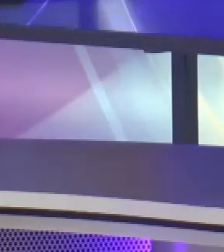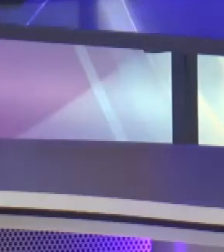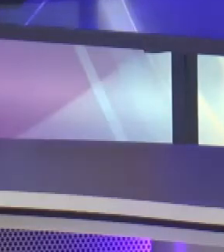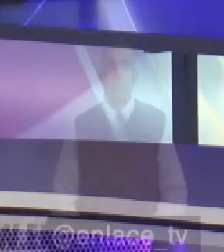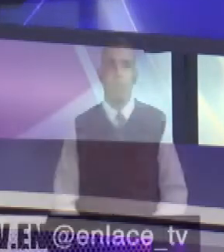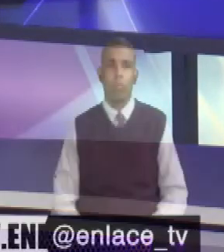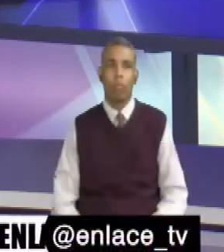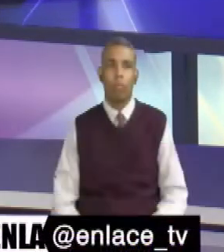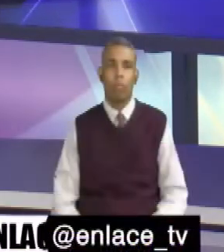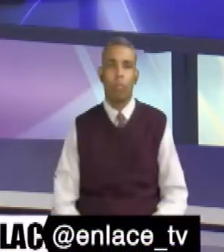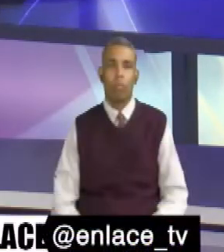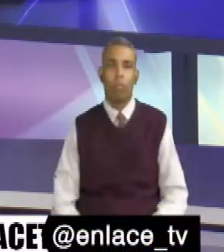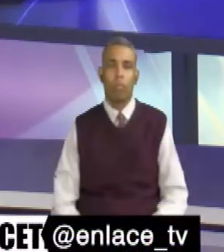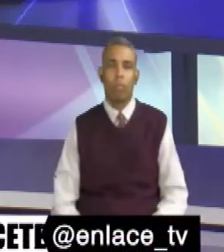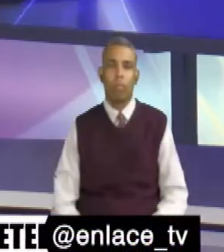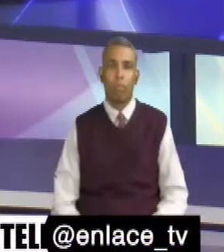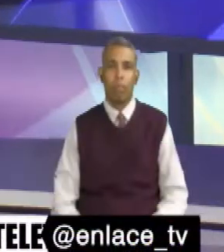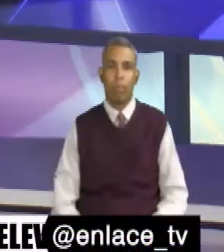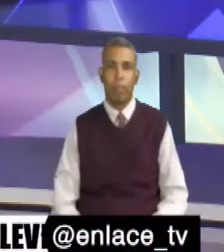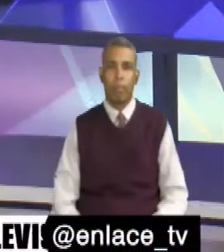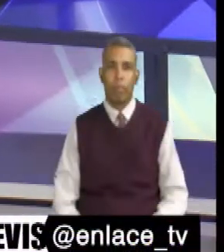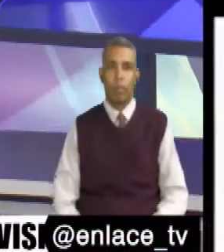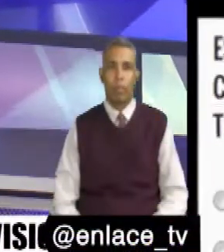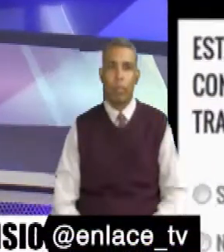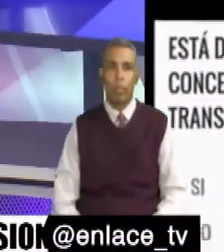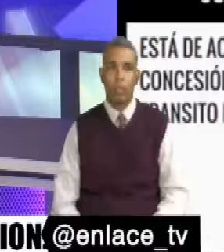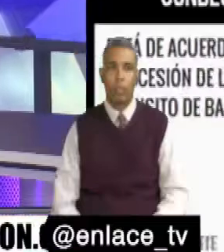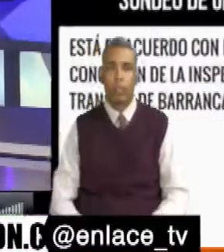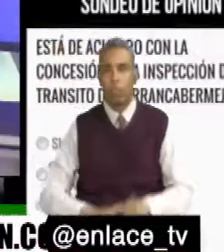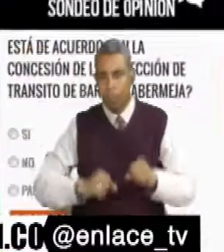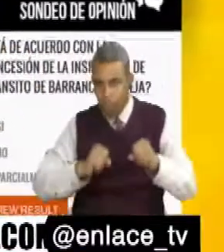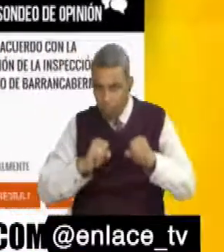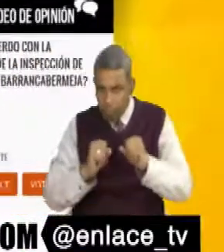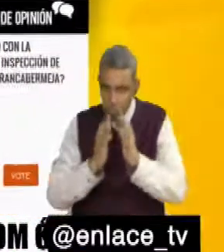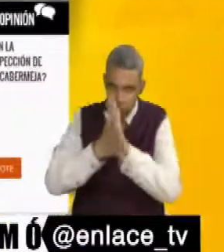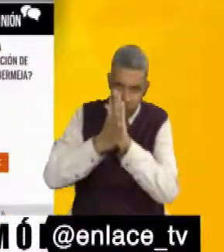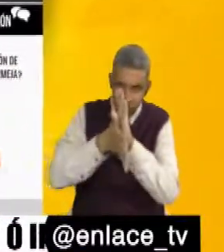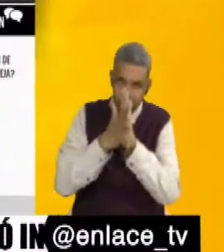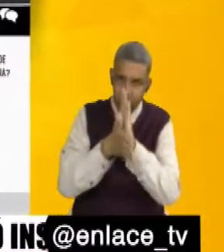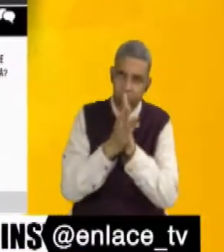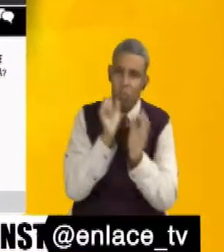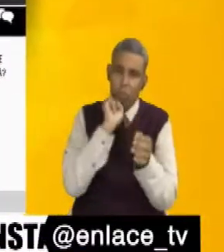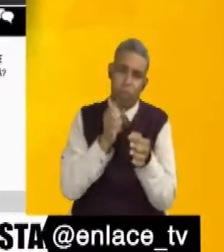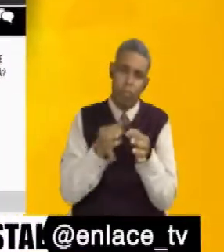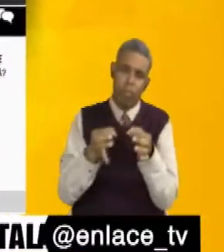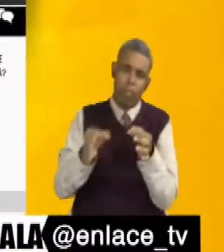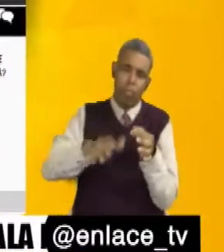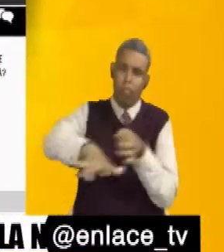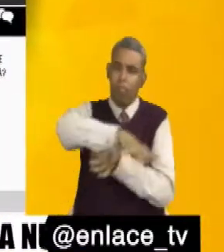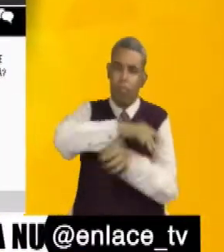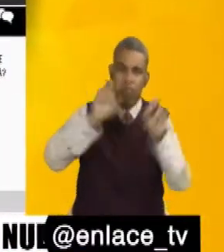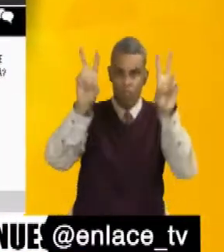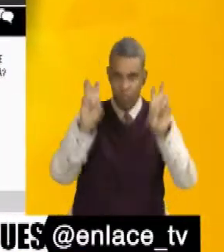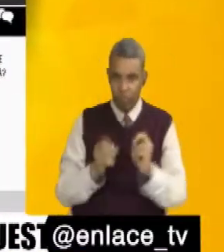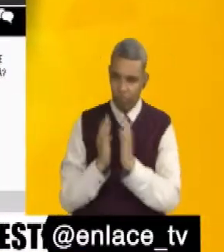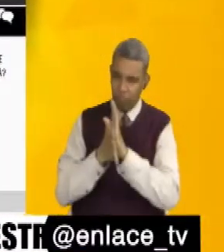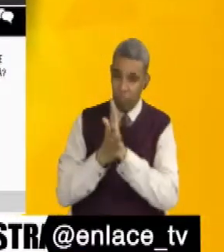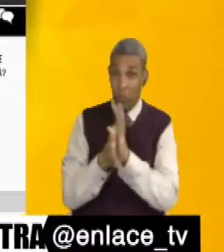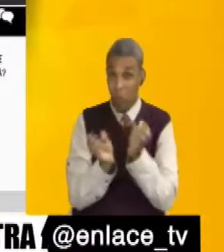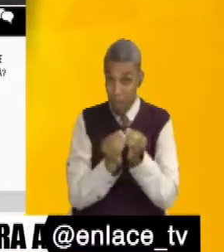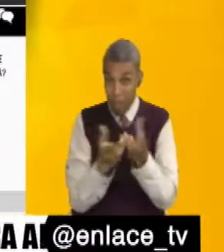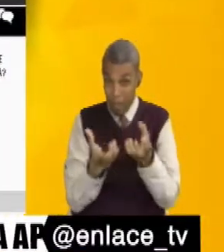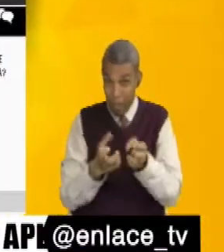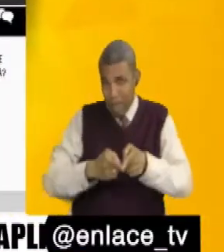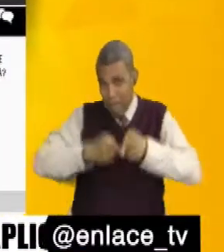Seguimos llevando a nuestra comunidad lo que pasa en la ciudad y región. Esta y otras informaciones de Enlace Noticias, usted las puede